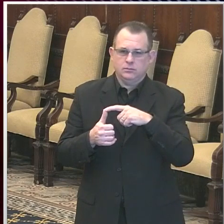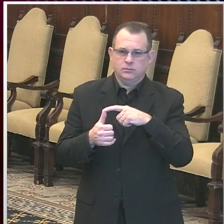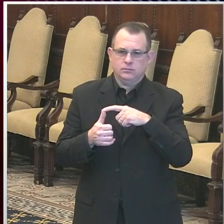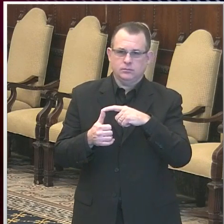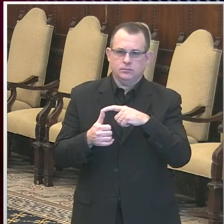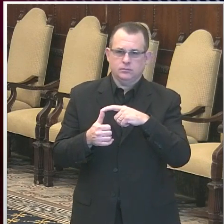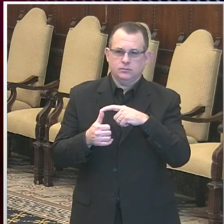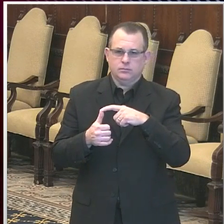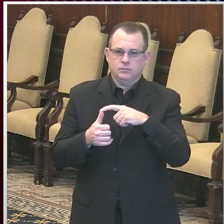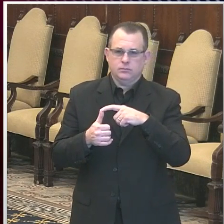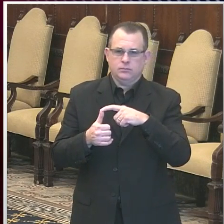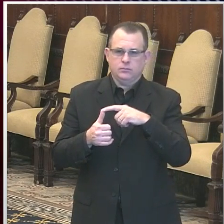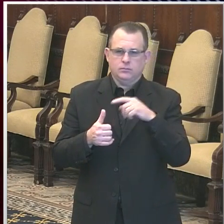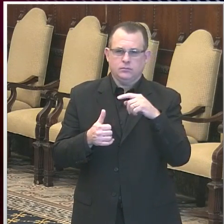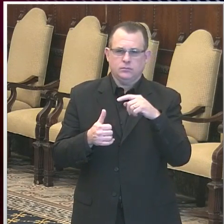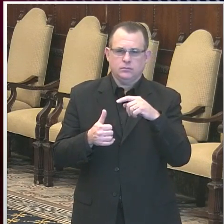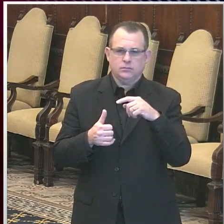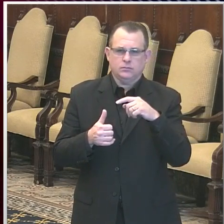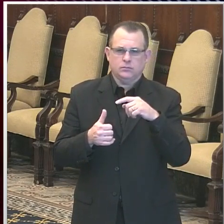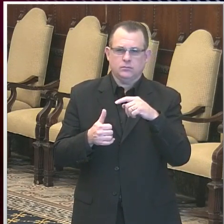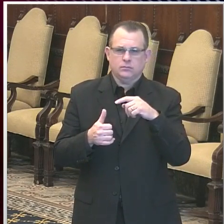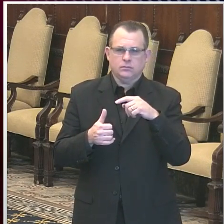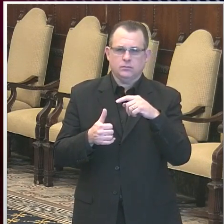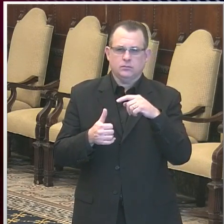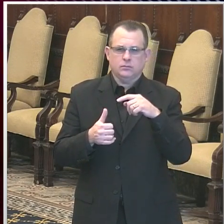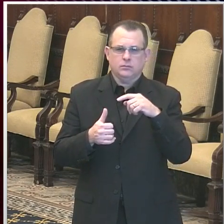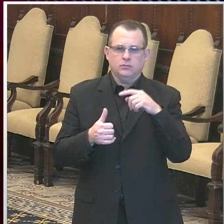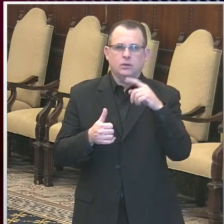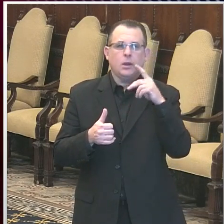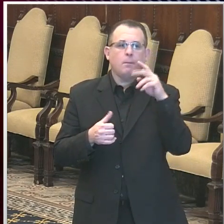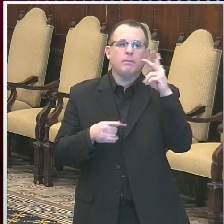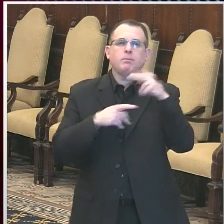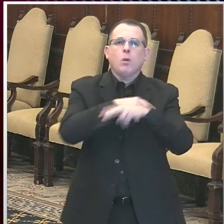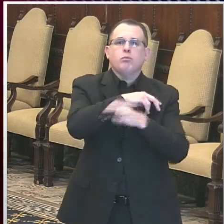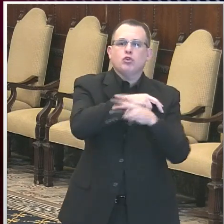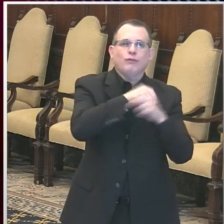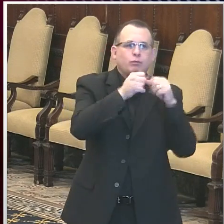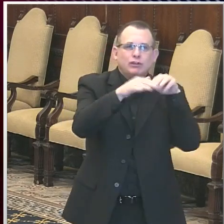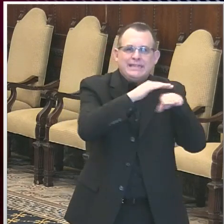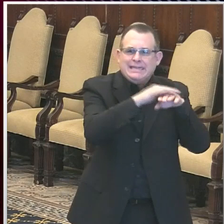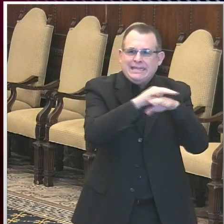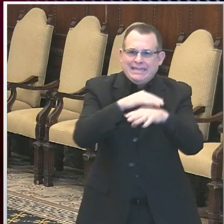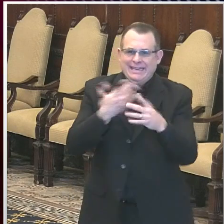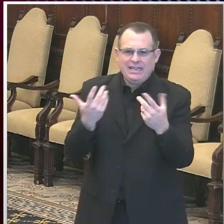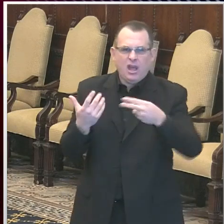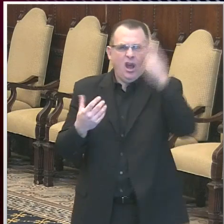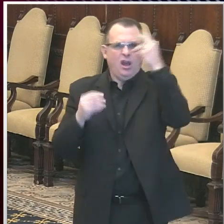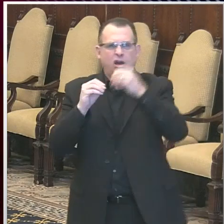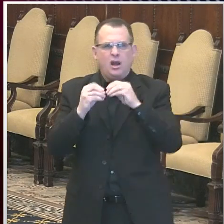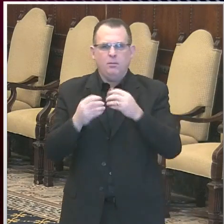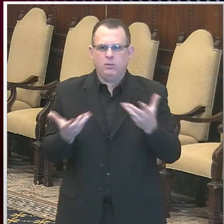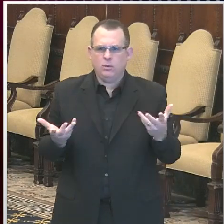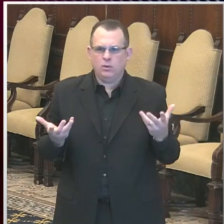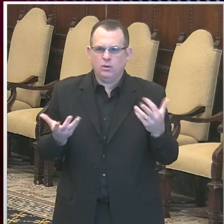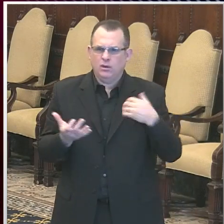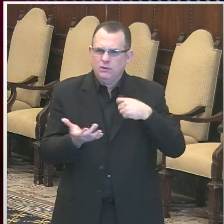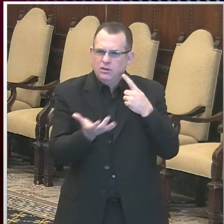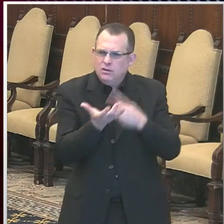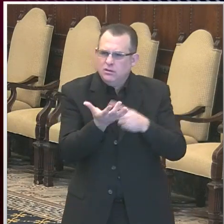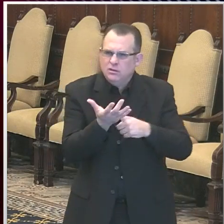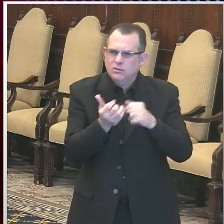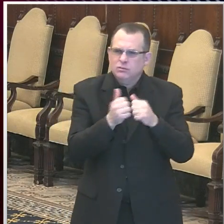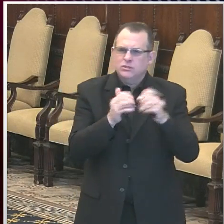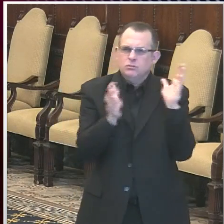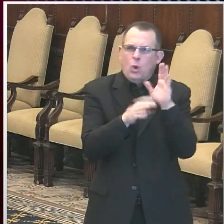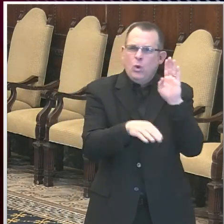commercial burglaries that have gone up, and this had been mentioned yesterday. Has there been any update in terms of conversations with the small